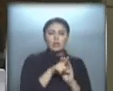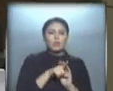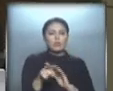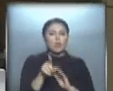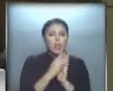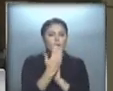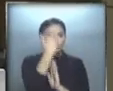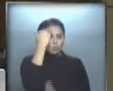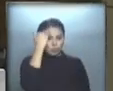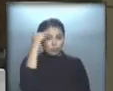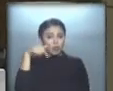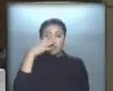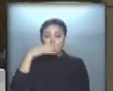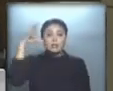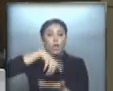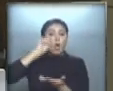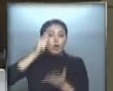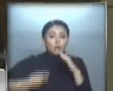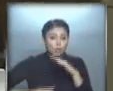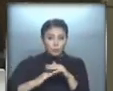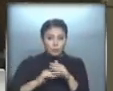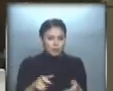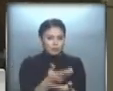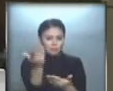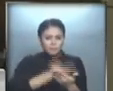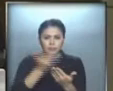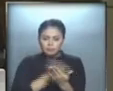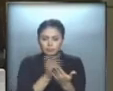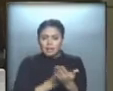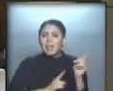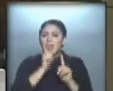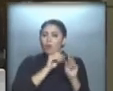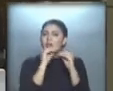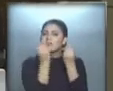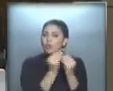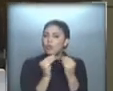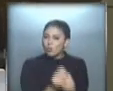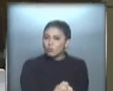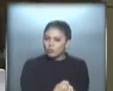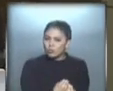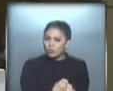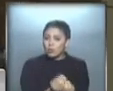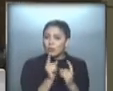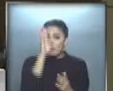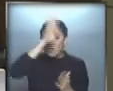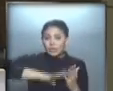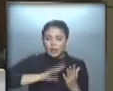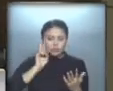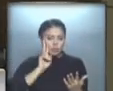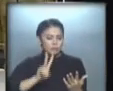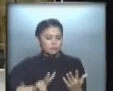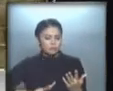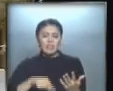inconstitucional, la Corte toma la pericia y, desagregando algunas de las conclusiones del propio texto de la pericia, dice